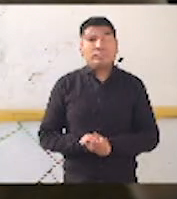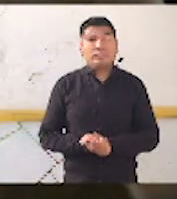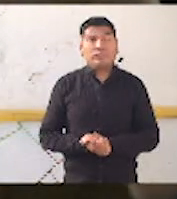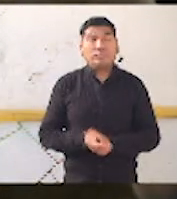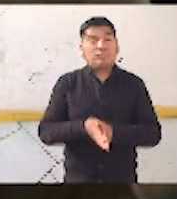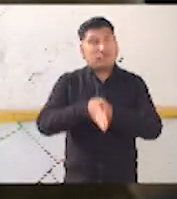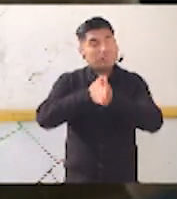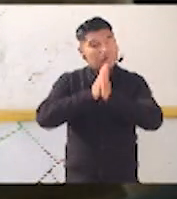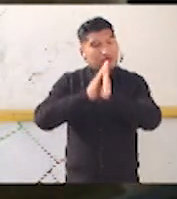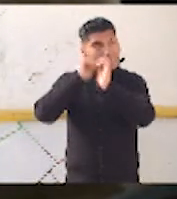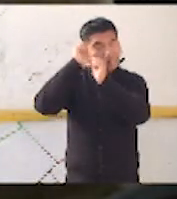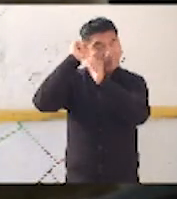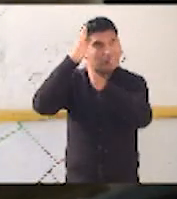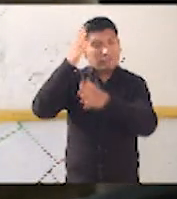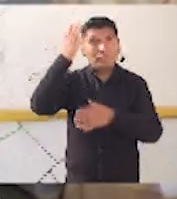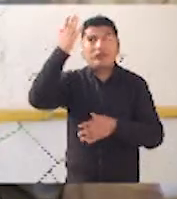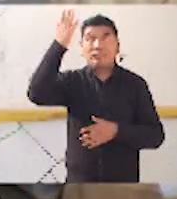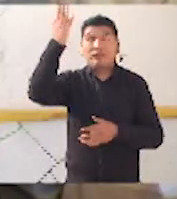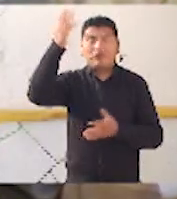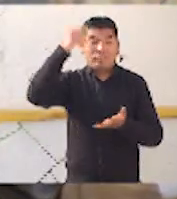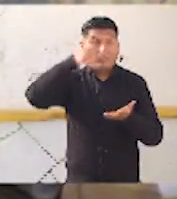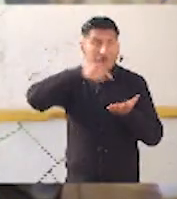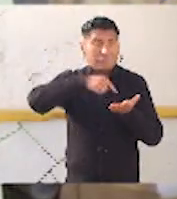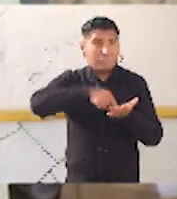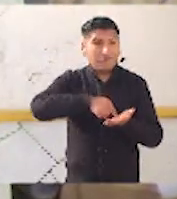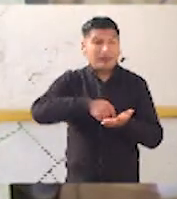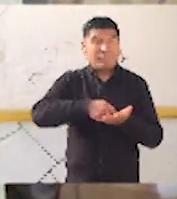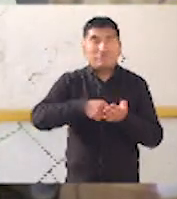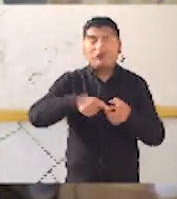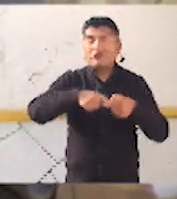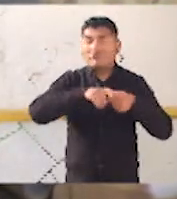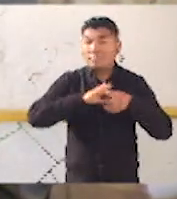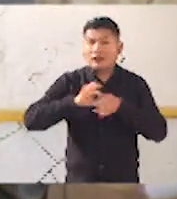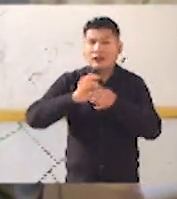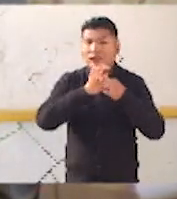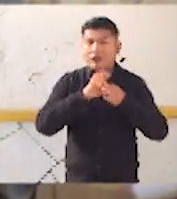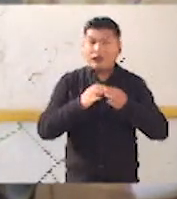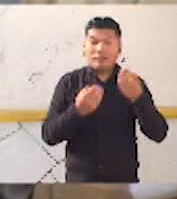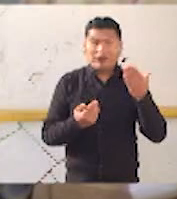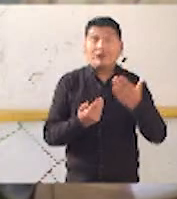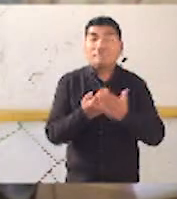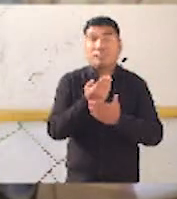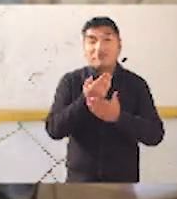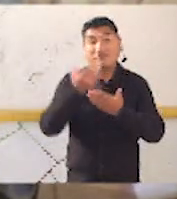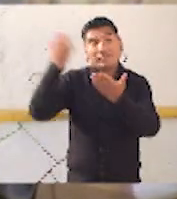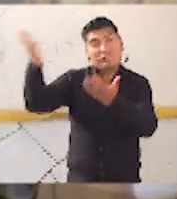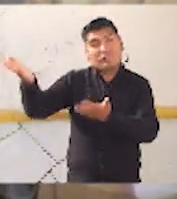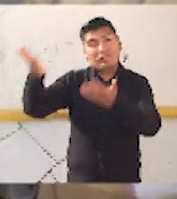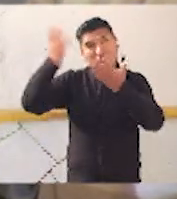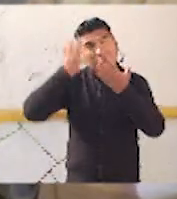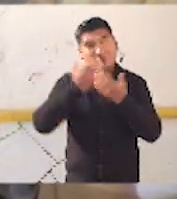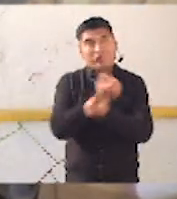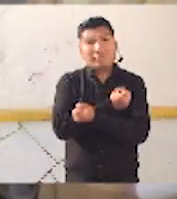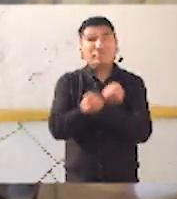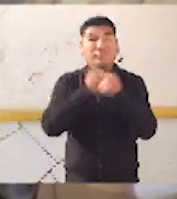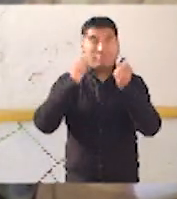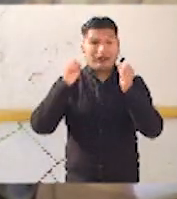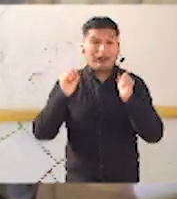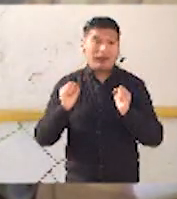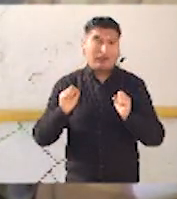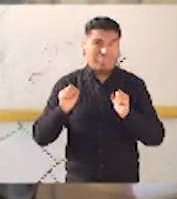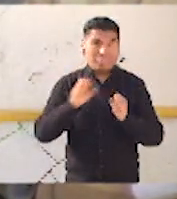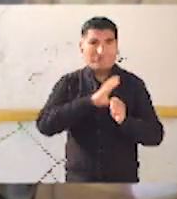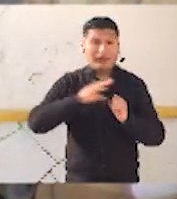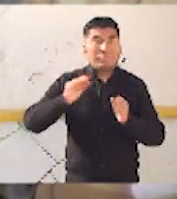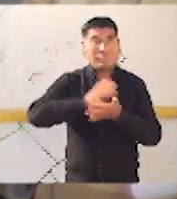Te pedimos, Padre, que esta víctima de reconciliación traiga la salvación y